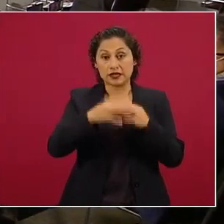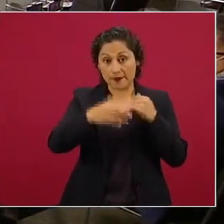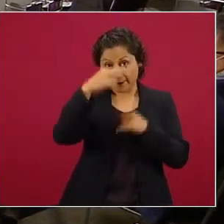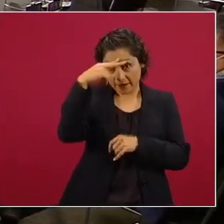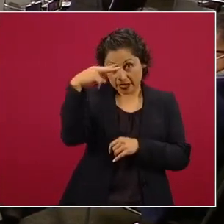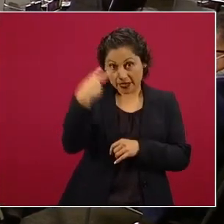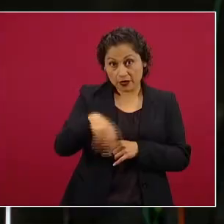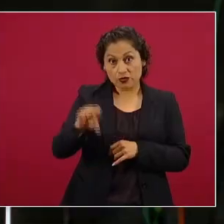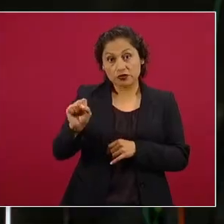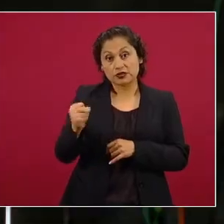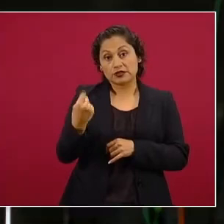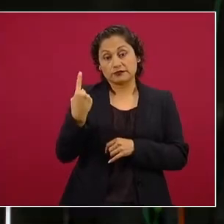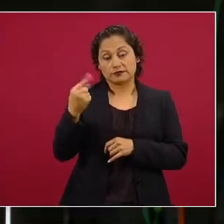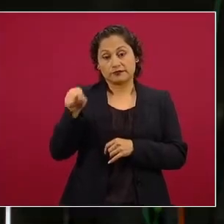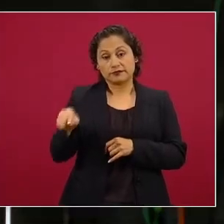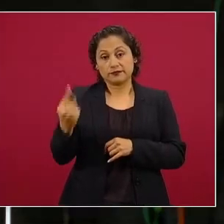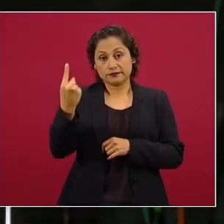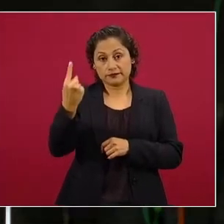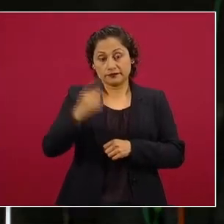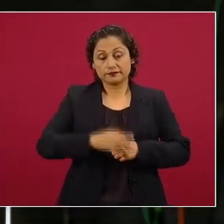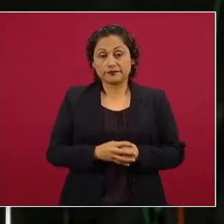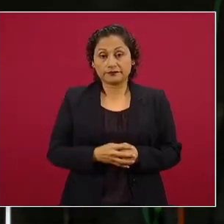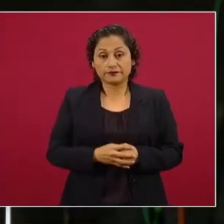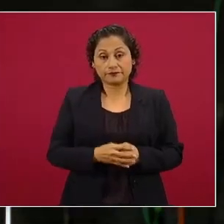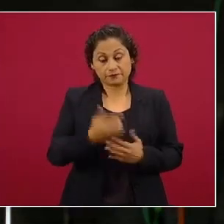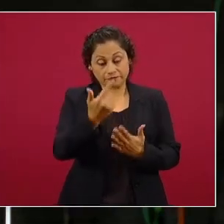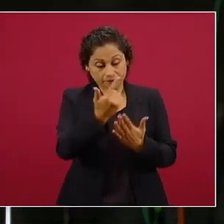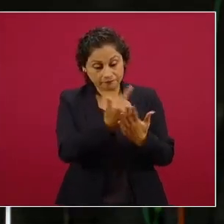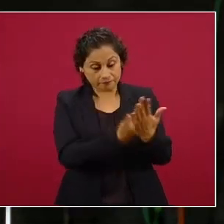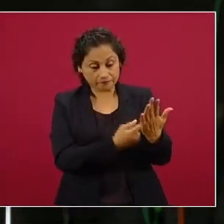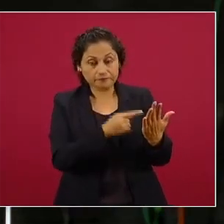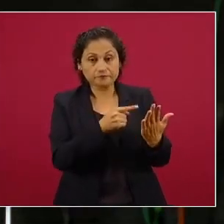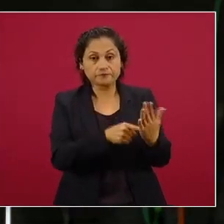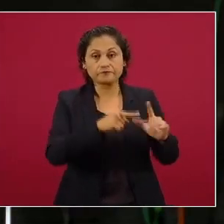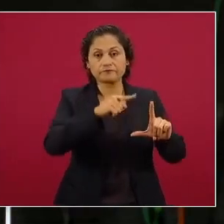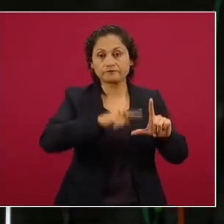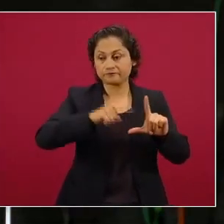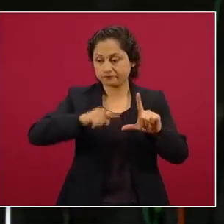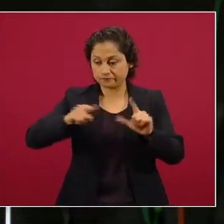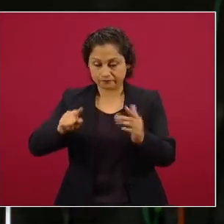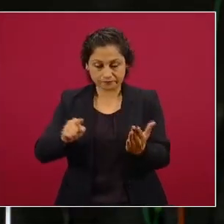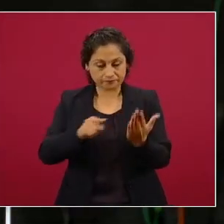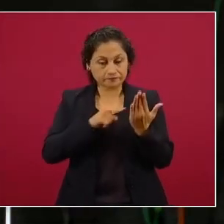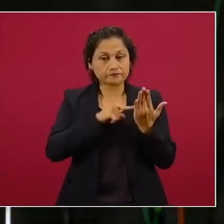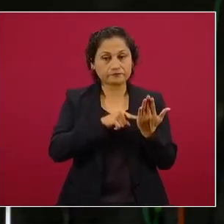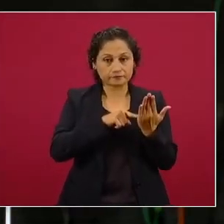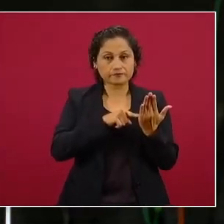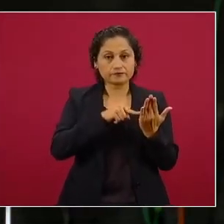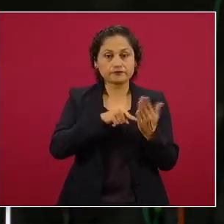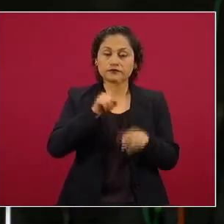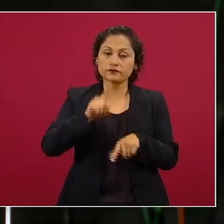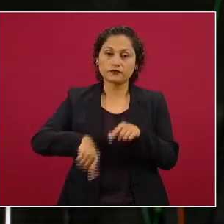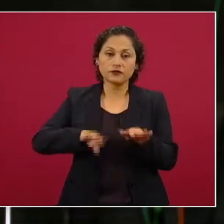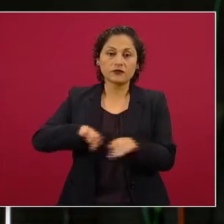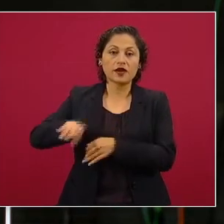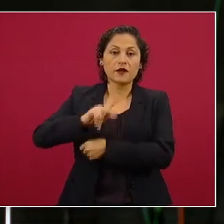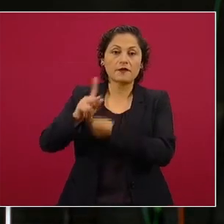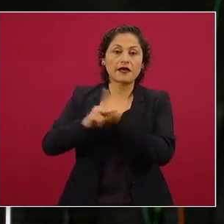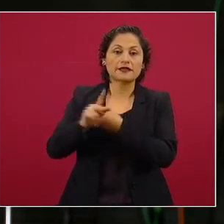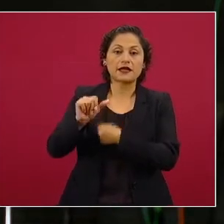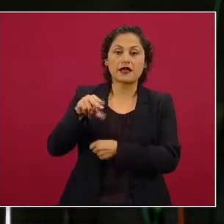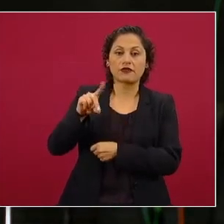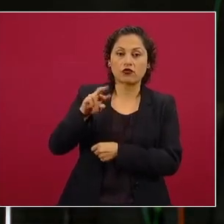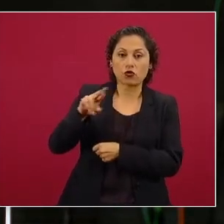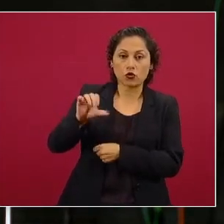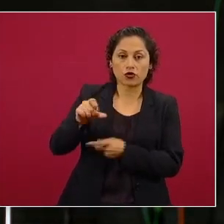México, 61.1. Esta gráfica se excluye a los países de Andorra y San Marino y